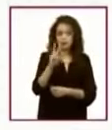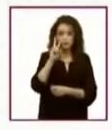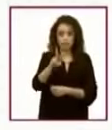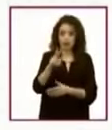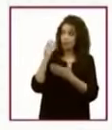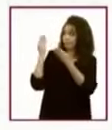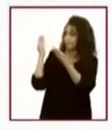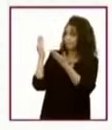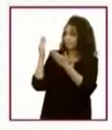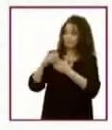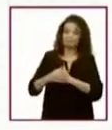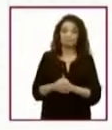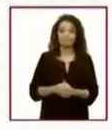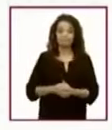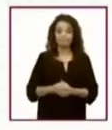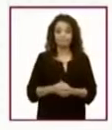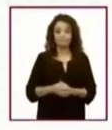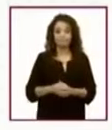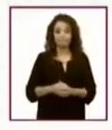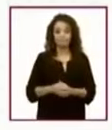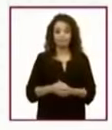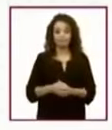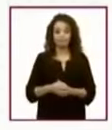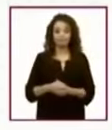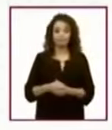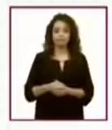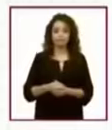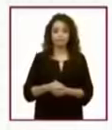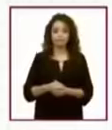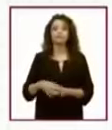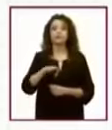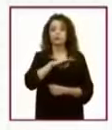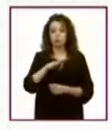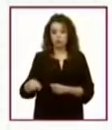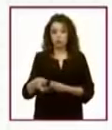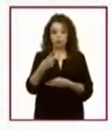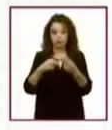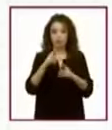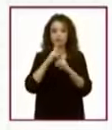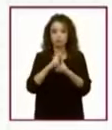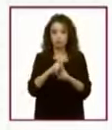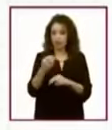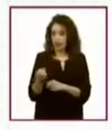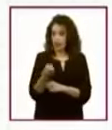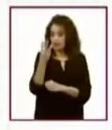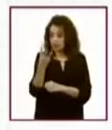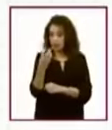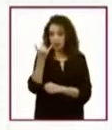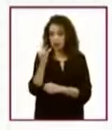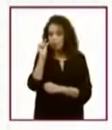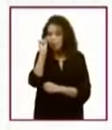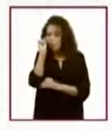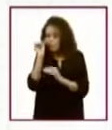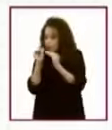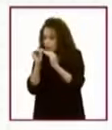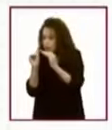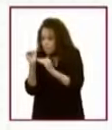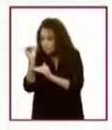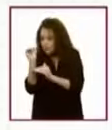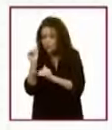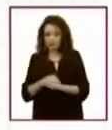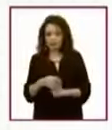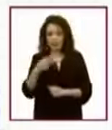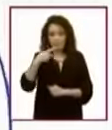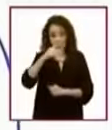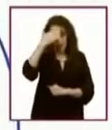el perímetro de cualquier círculo entre su diámetro, obtenía 3 y un poco más. Pero justo saber